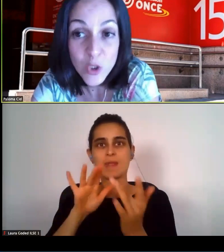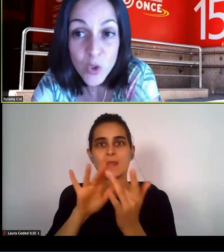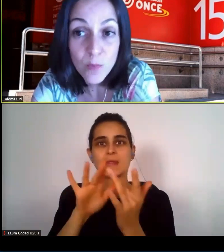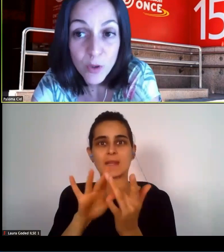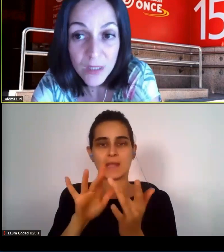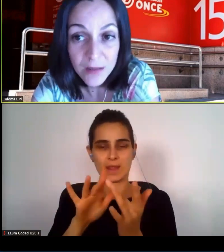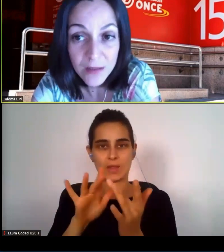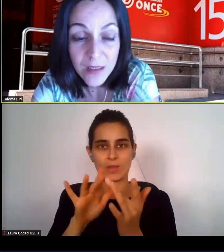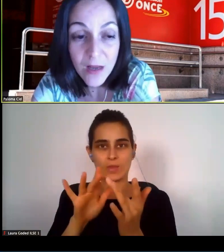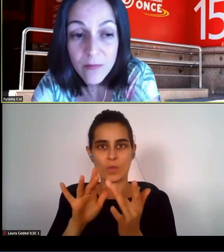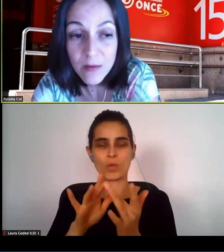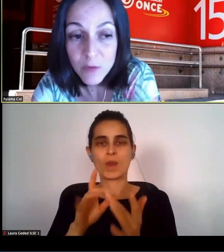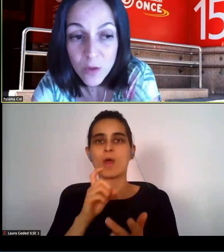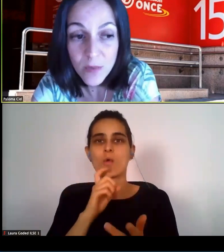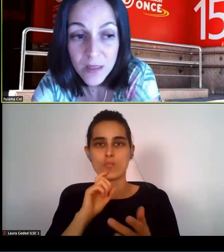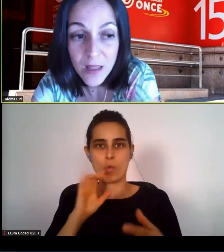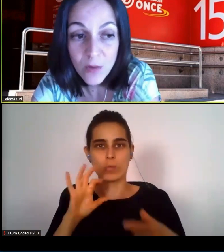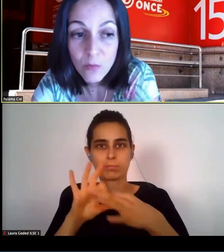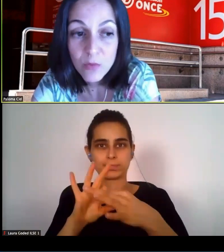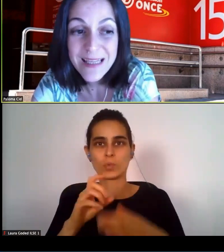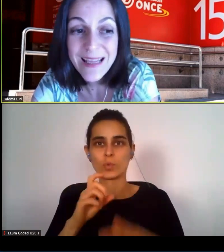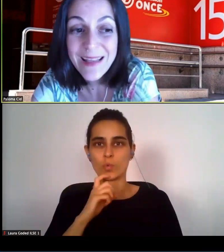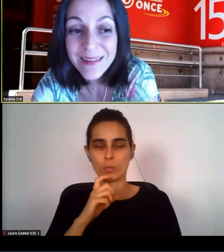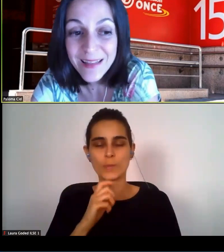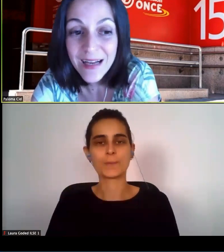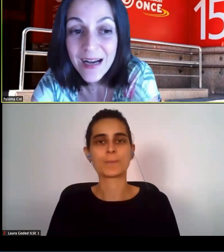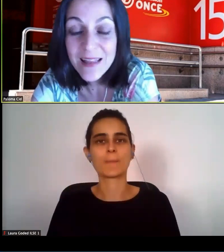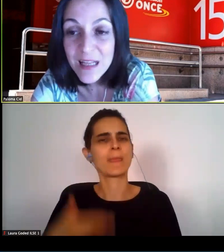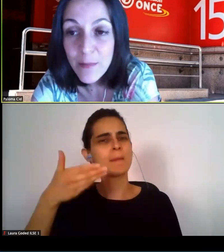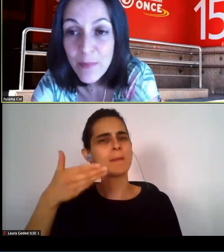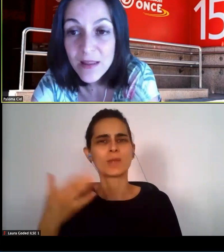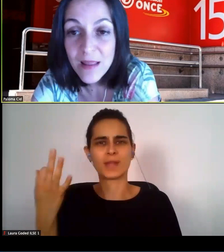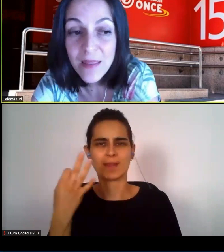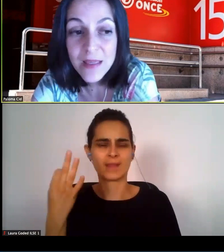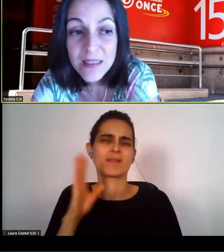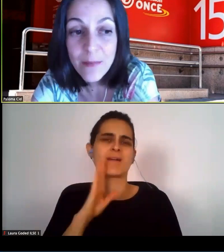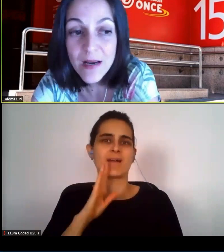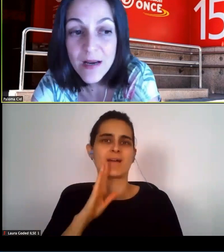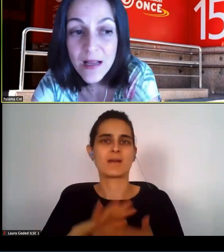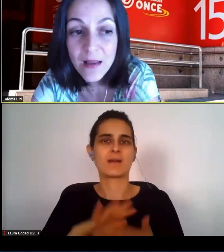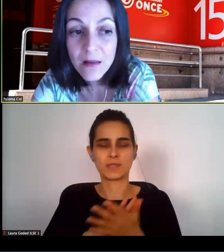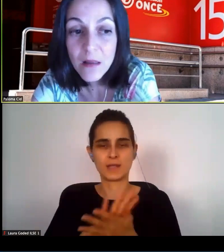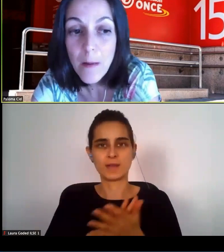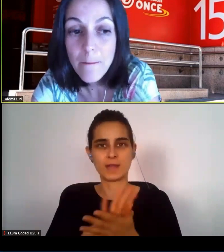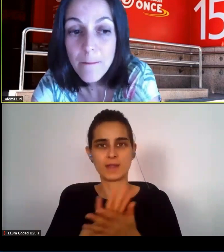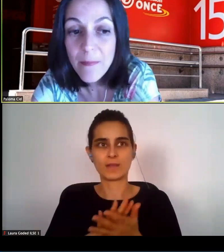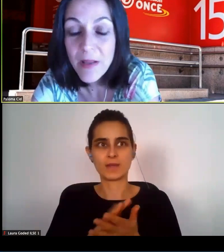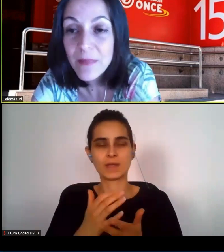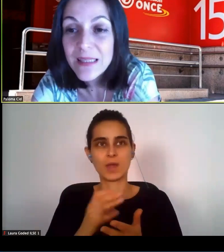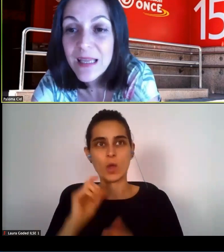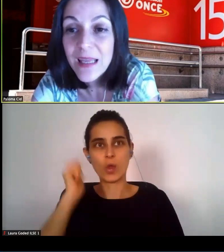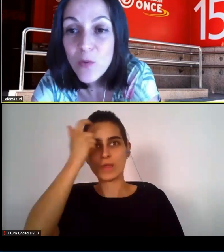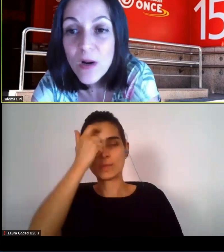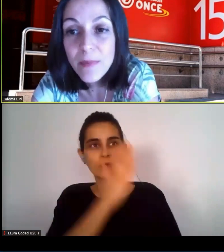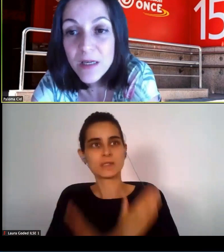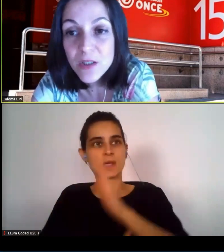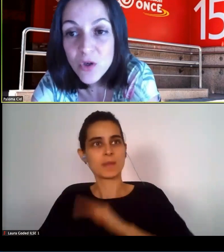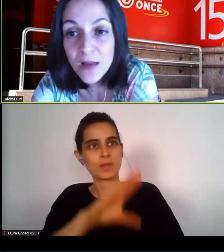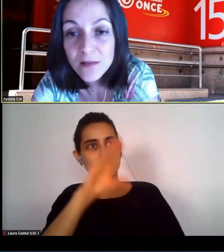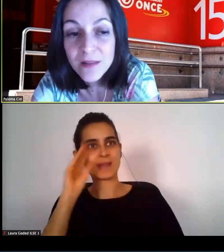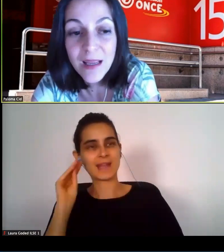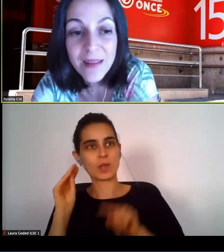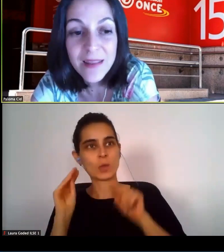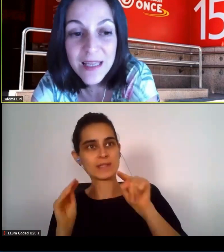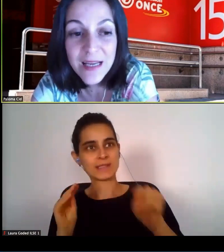¿Qué es lo importante? Ya lo habíamos comentado, pues que entender la discapacidad de esta manera me permite que una